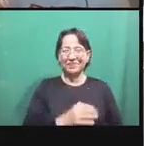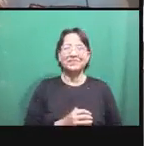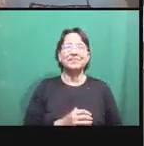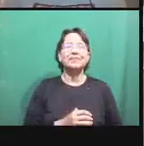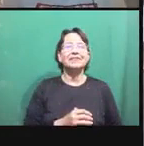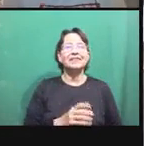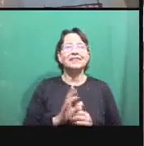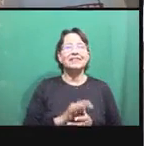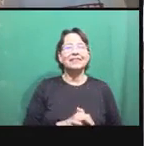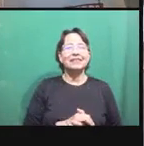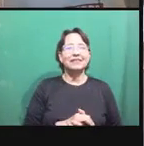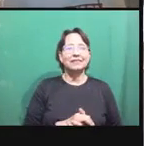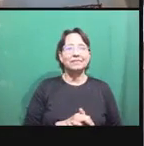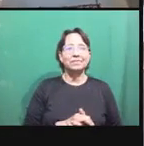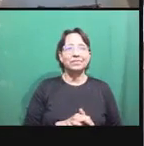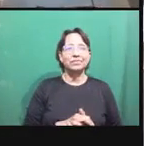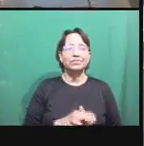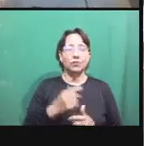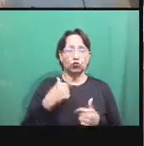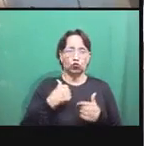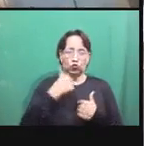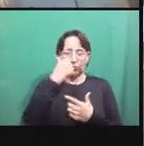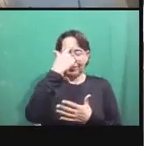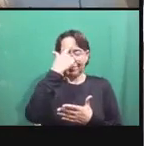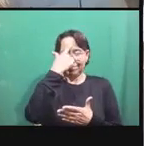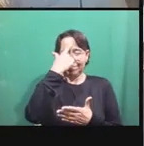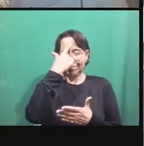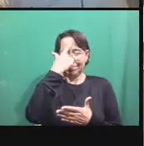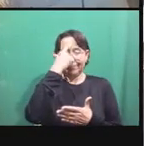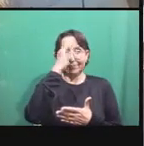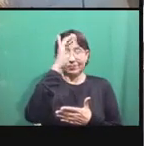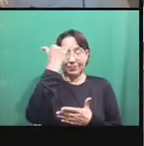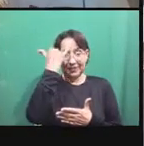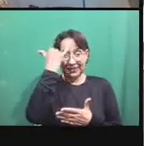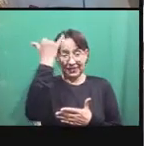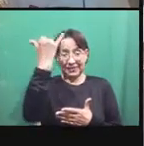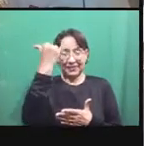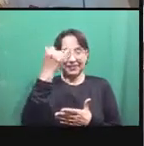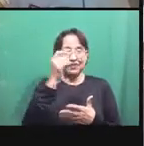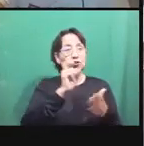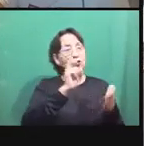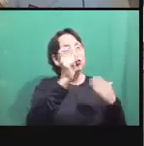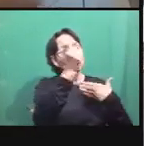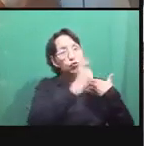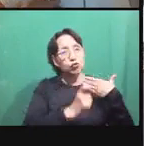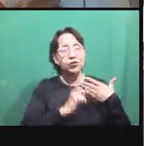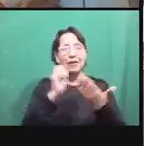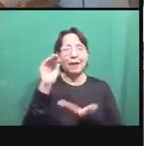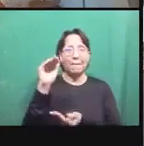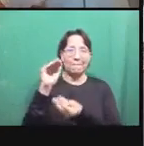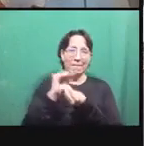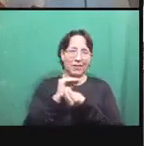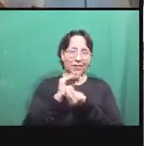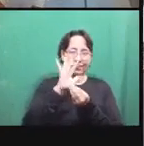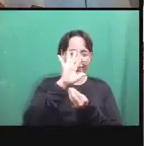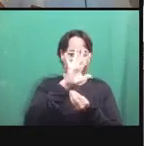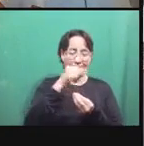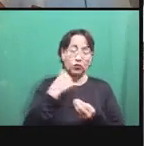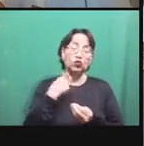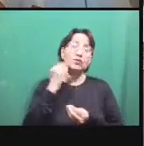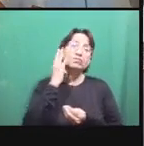lo que nuestro pensamiento, nuestra idea del graffiti, del patrimonio. Primero, hablamos de nuestra experiencia como